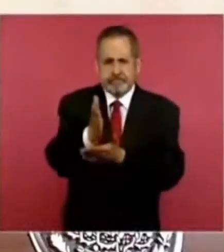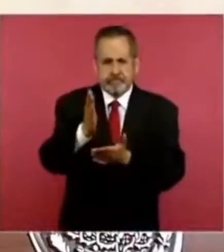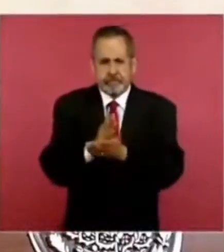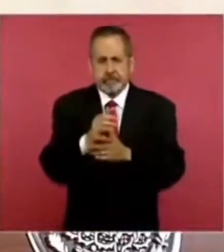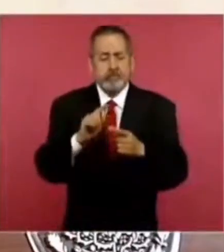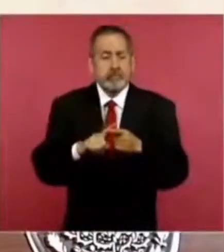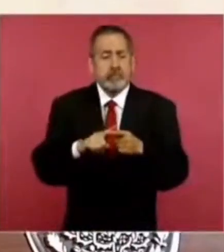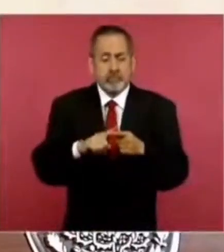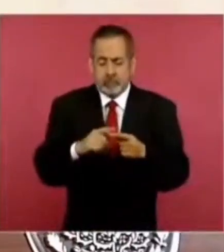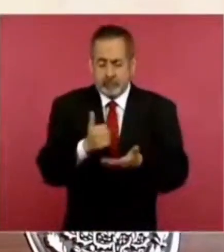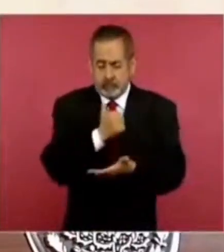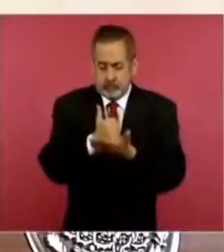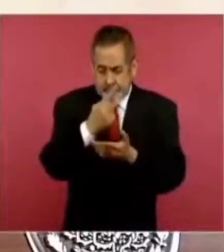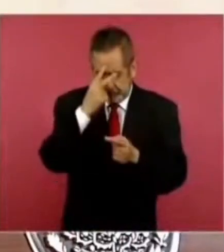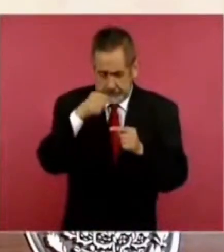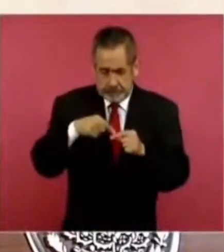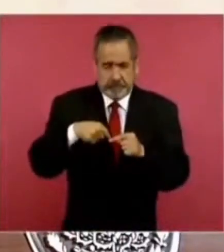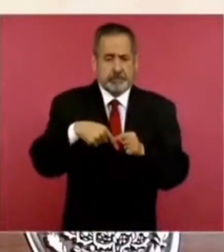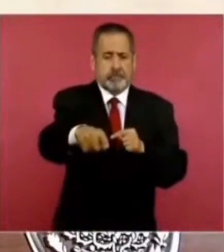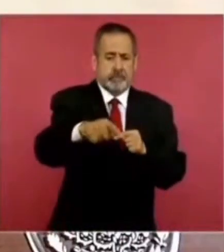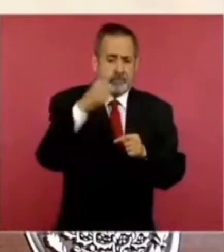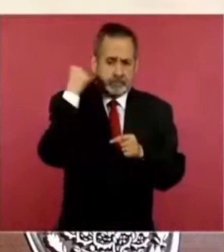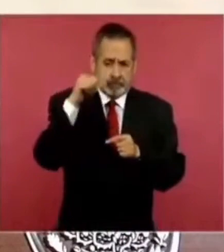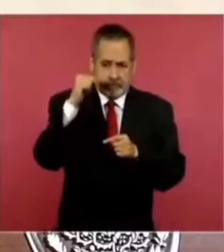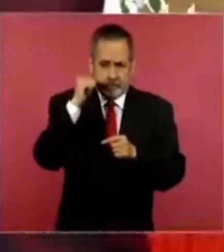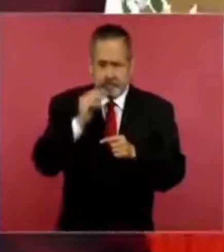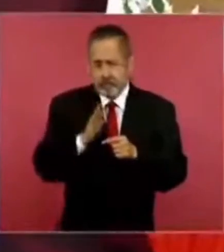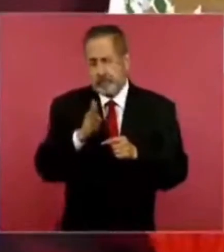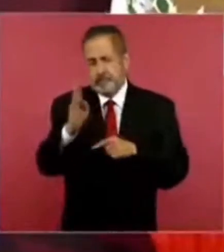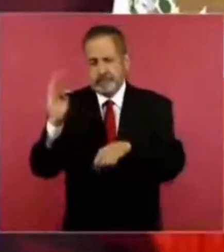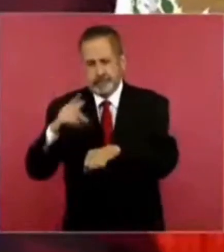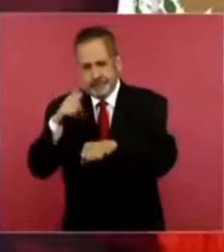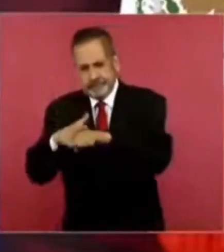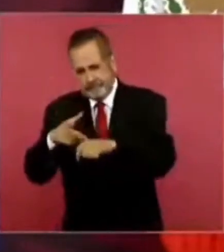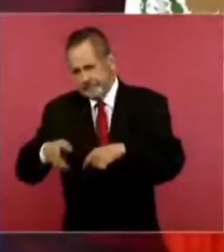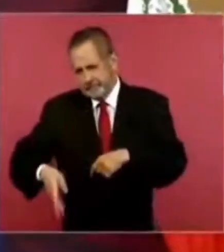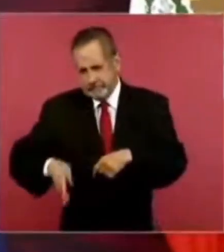Ciudad de México, Acapulco, por la libre y